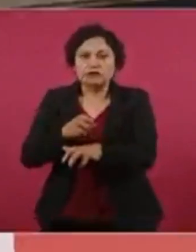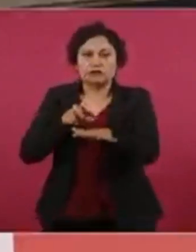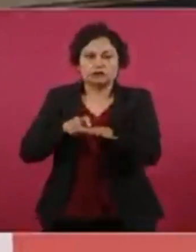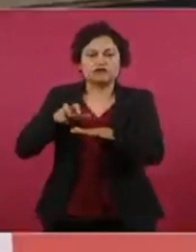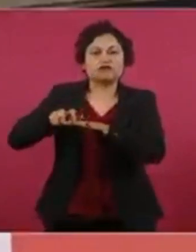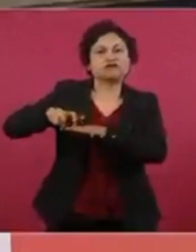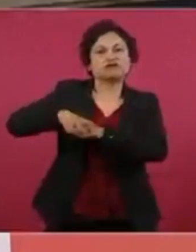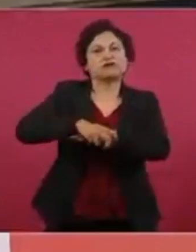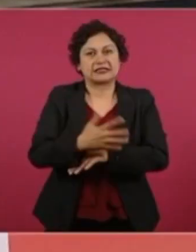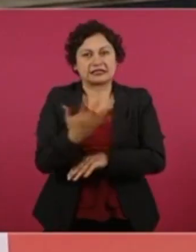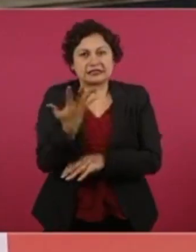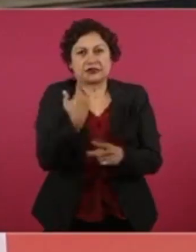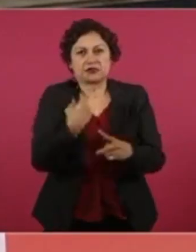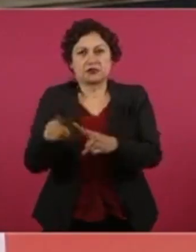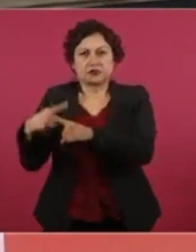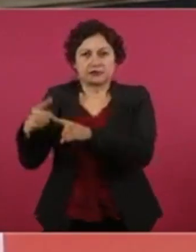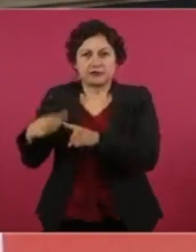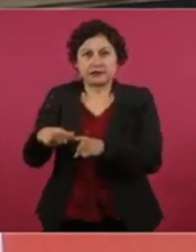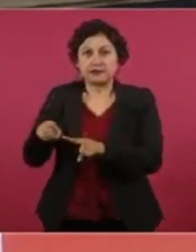Generó